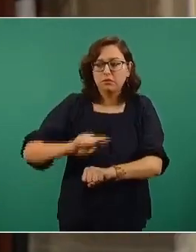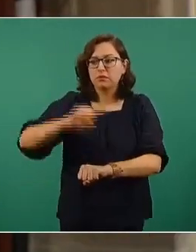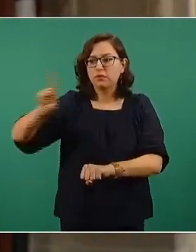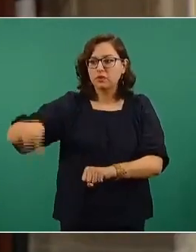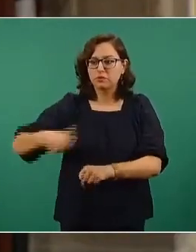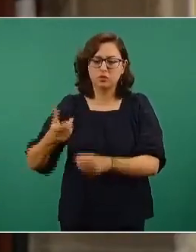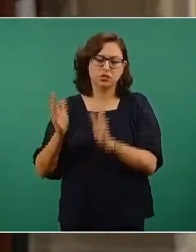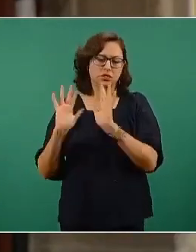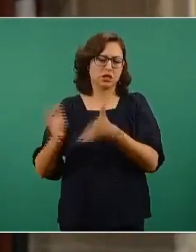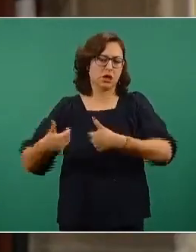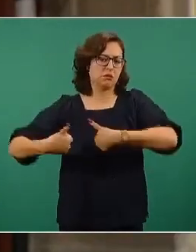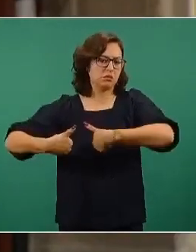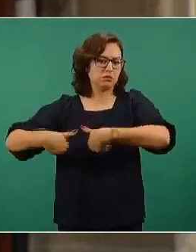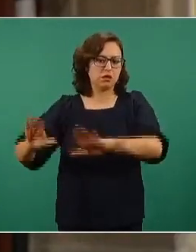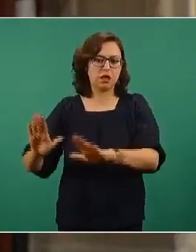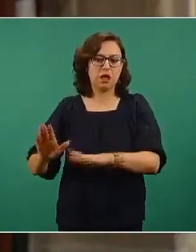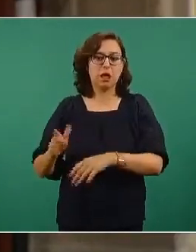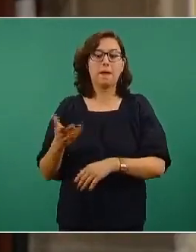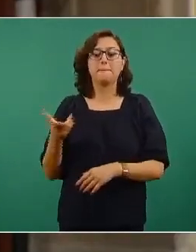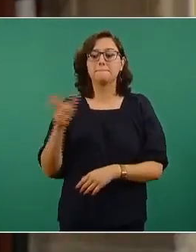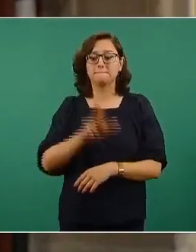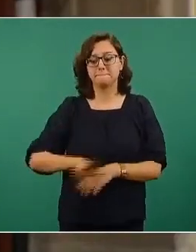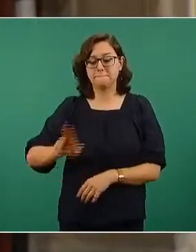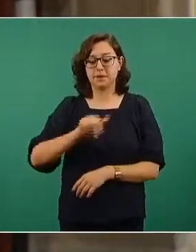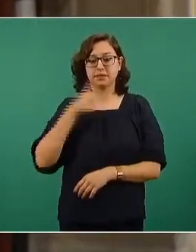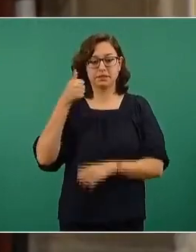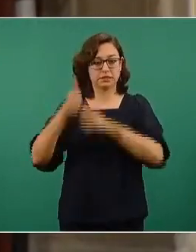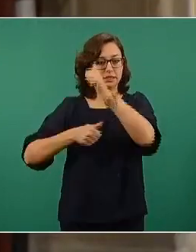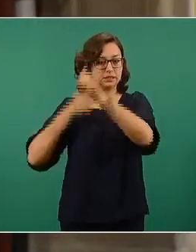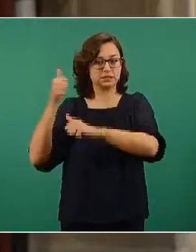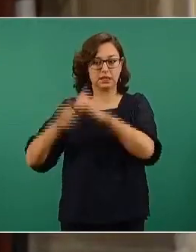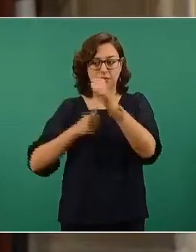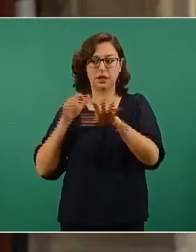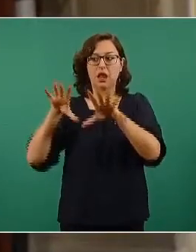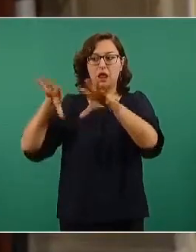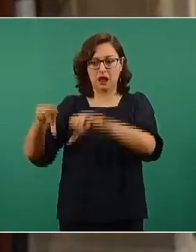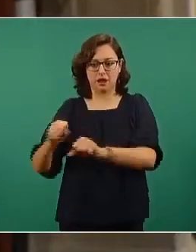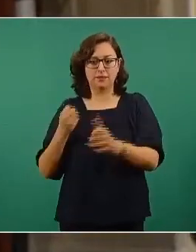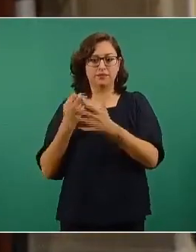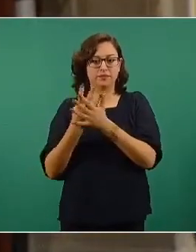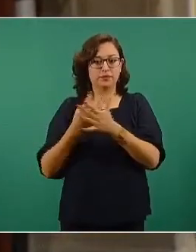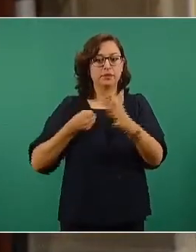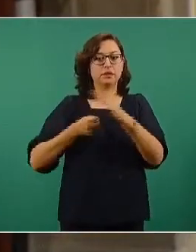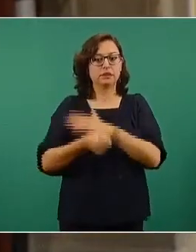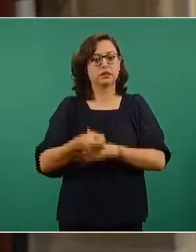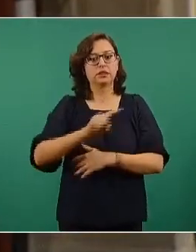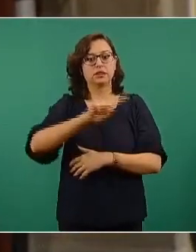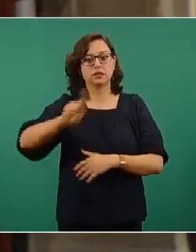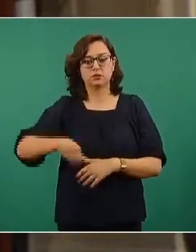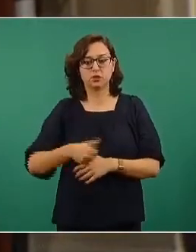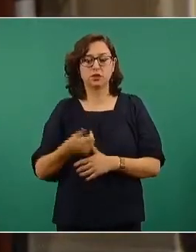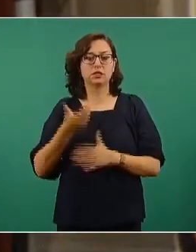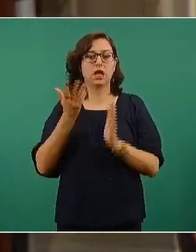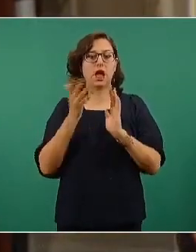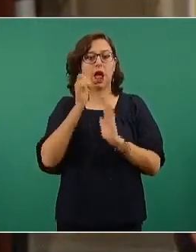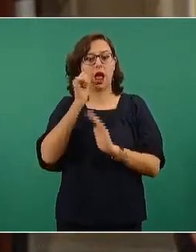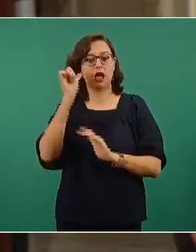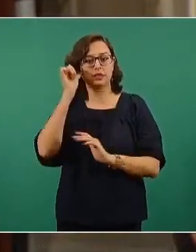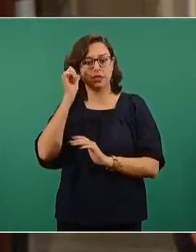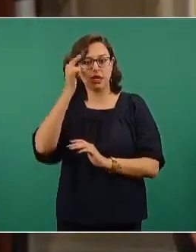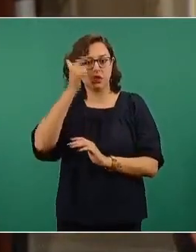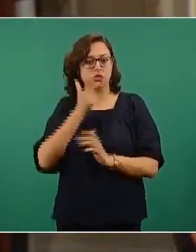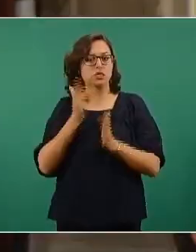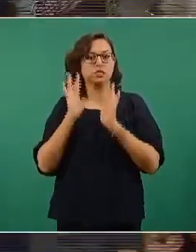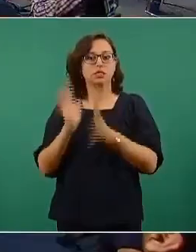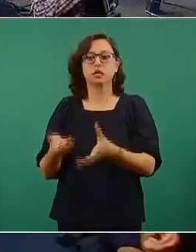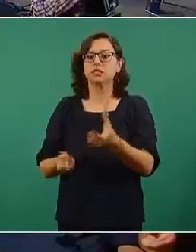después. Él fue detenido el martes 6 de abril, liberado ayer por la noche. y preguntarle qué información tendrían al respecto